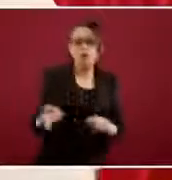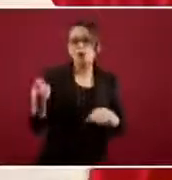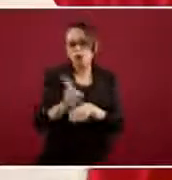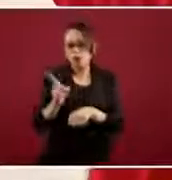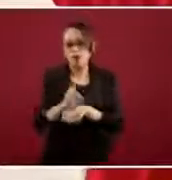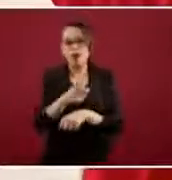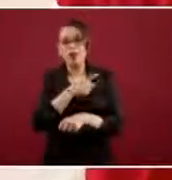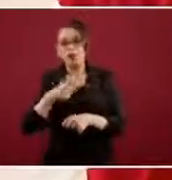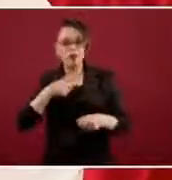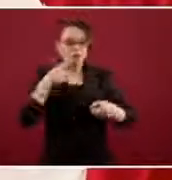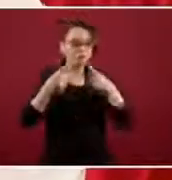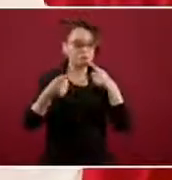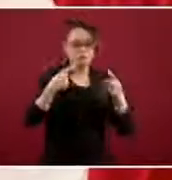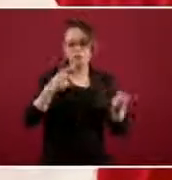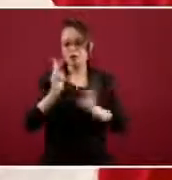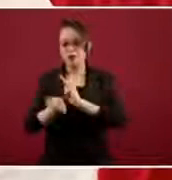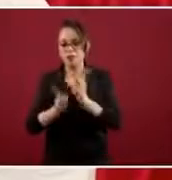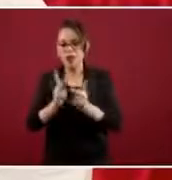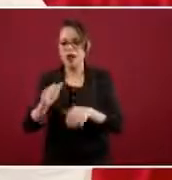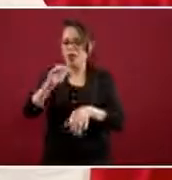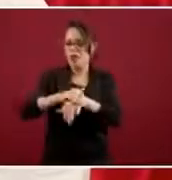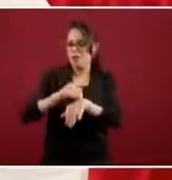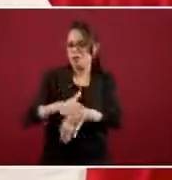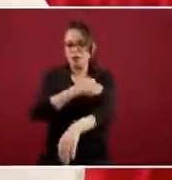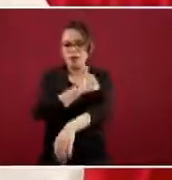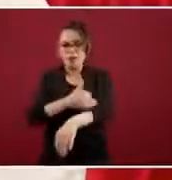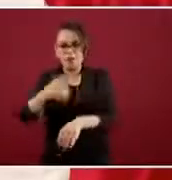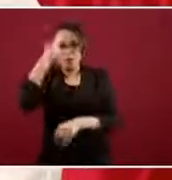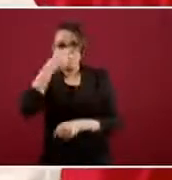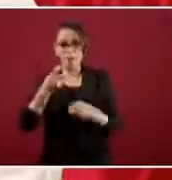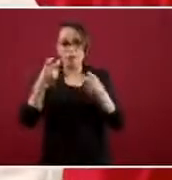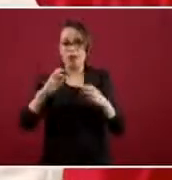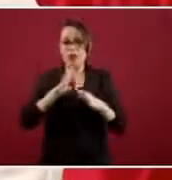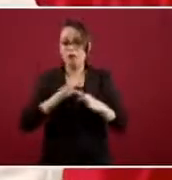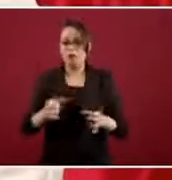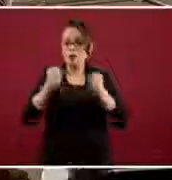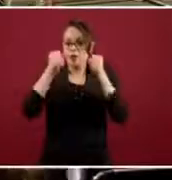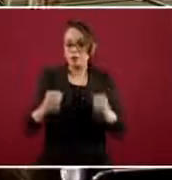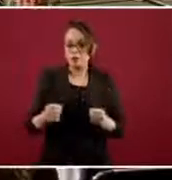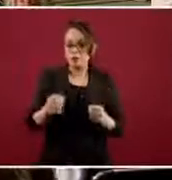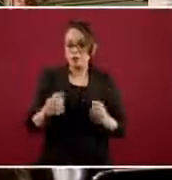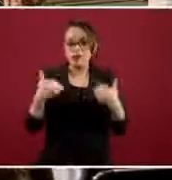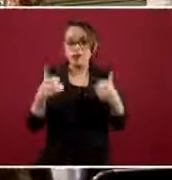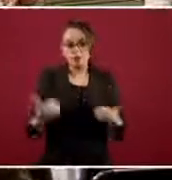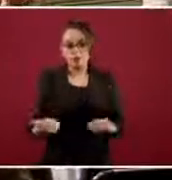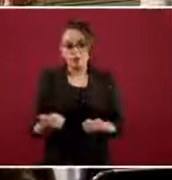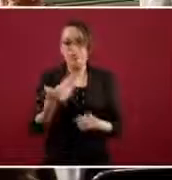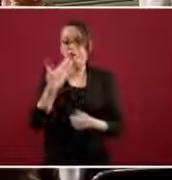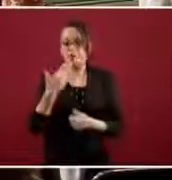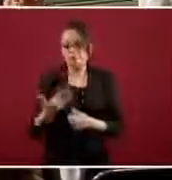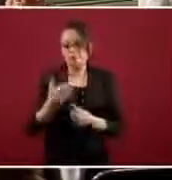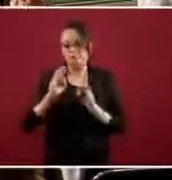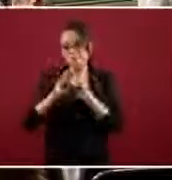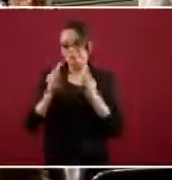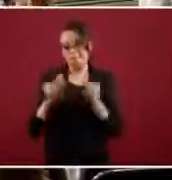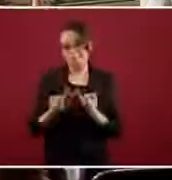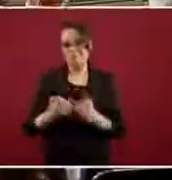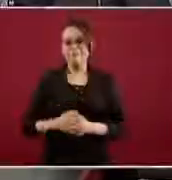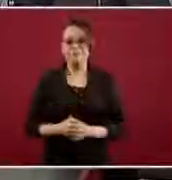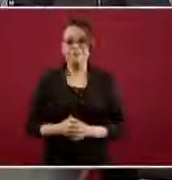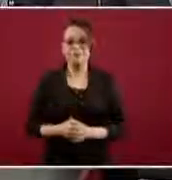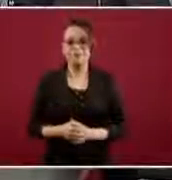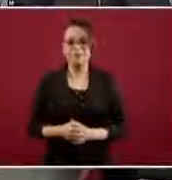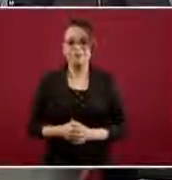familia, para tener los pies en la tierra y poder seguir actuando de esa manera. Vamos ahora, aquí enfrente,